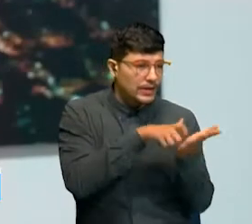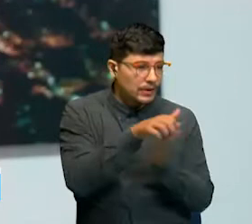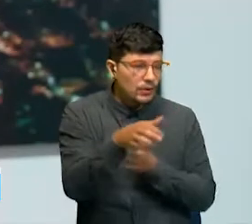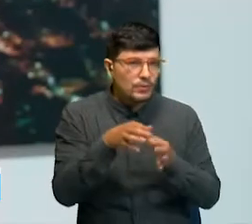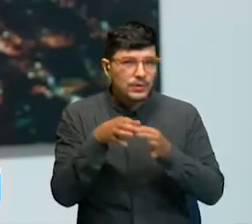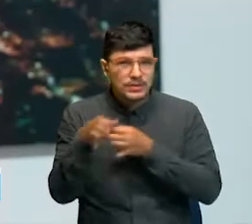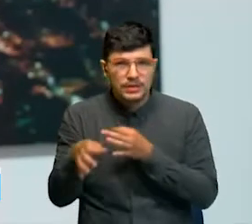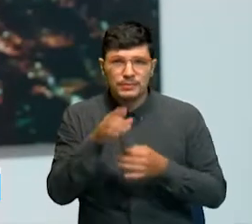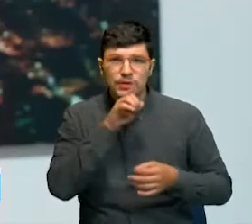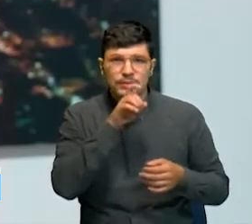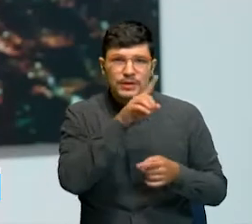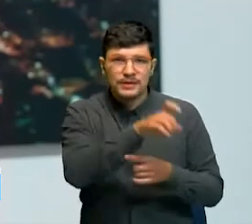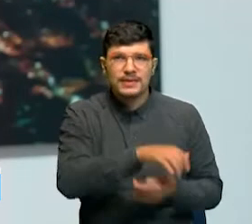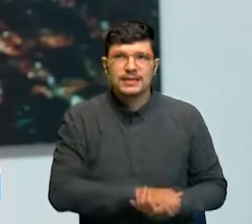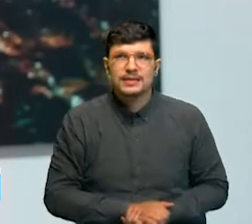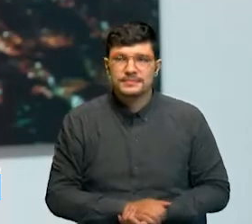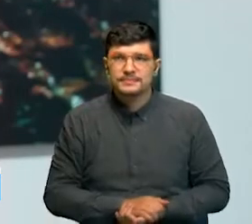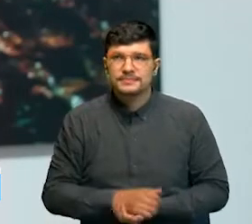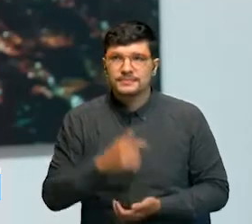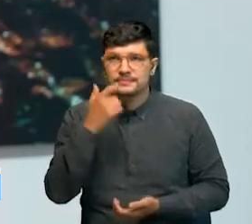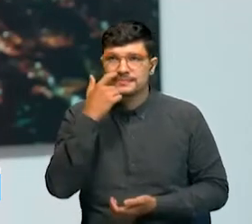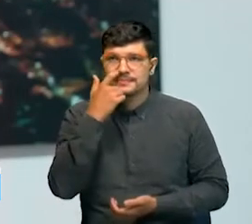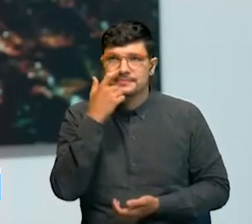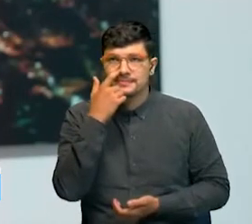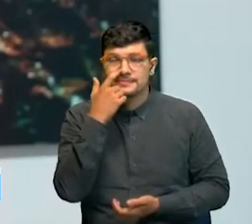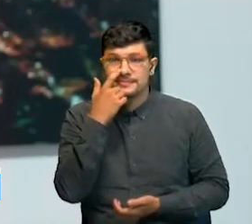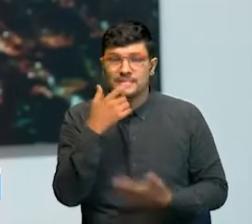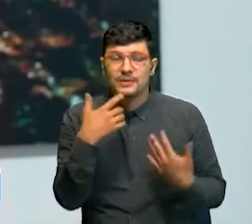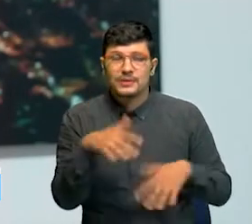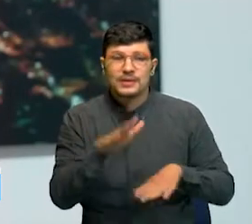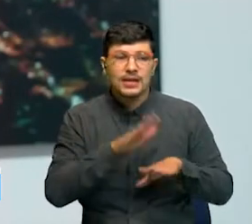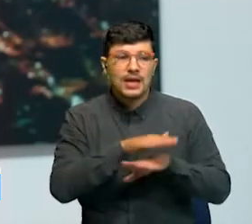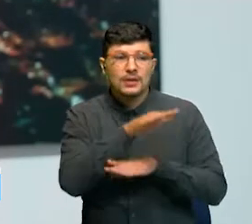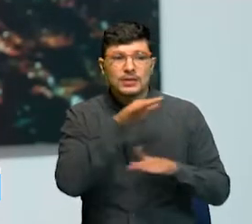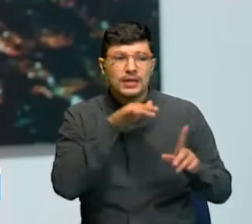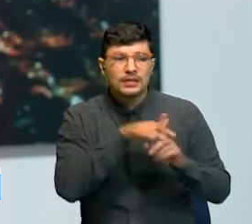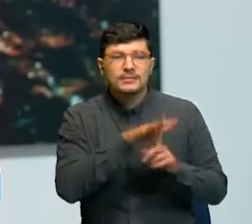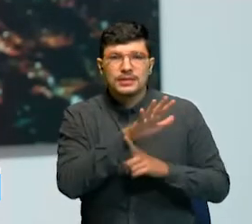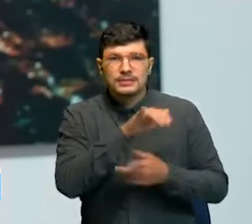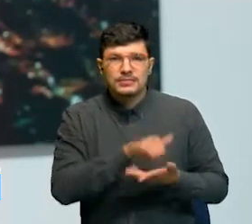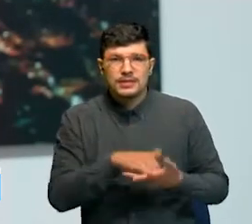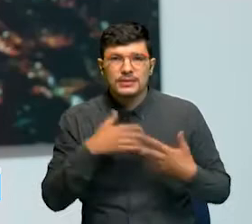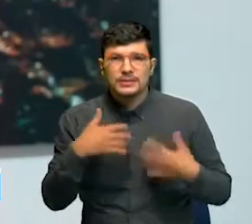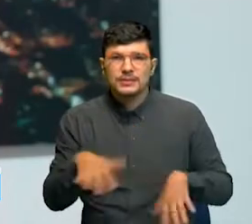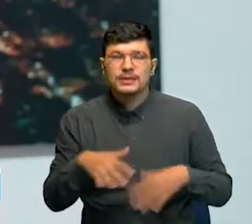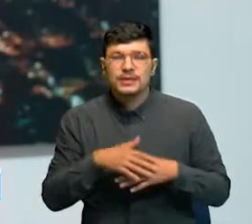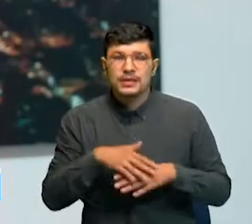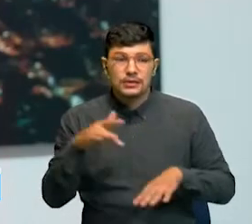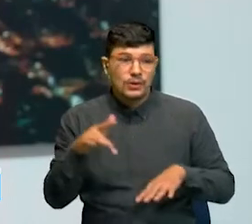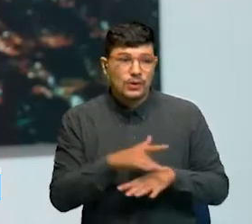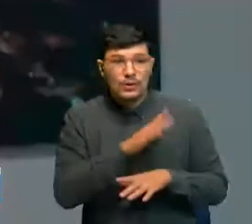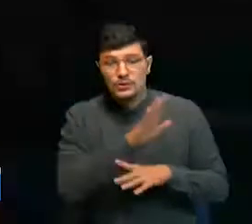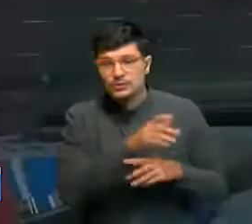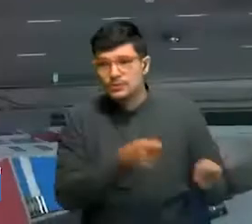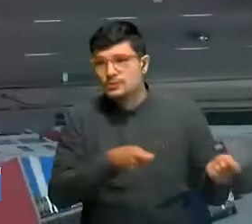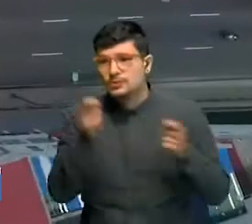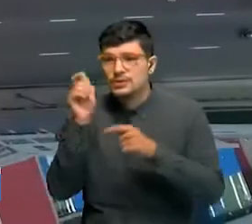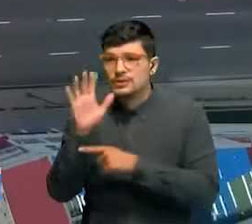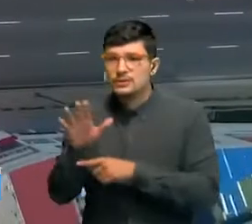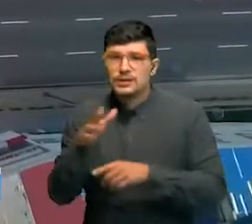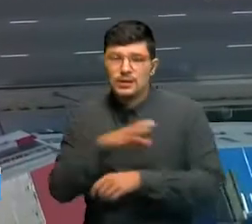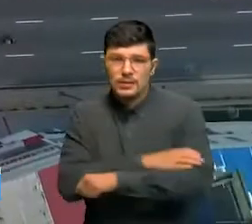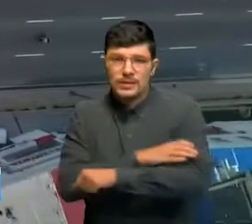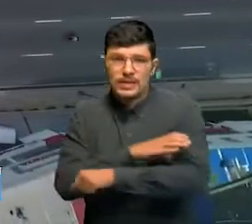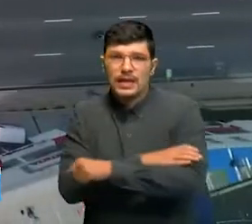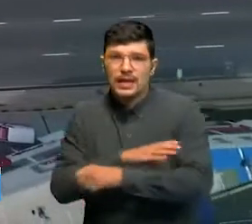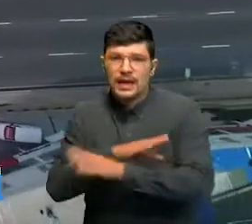Bucaramanga, que encendieron las alarmas, hubo necesidad de informar al comité de riesgo de todos